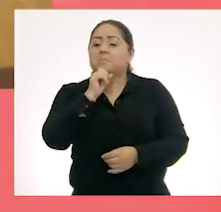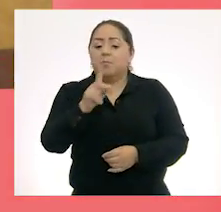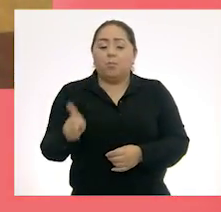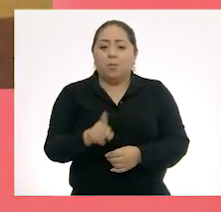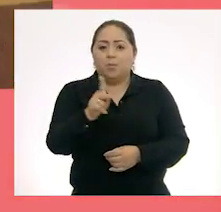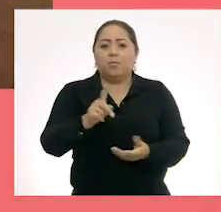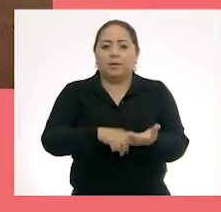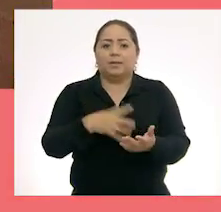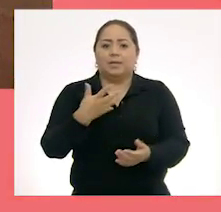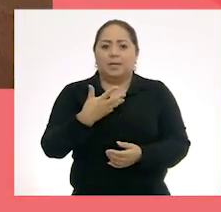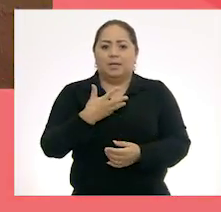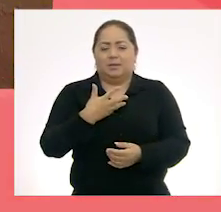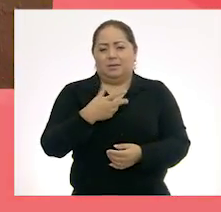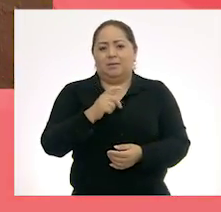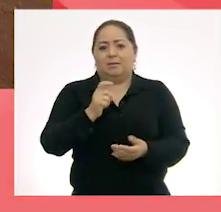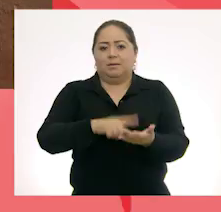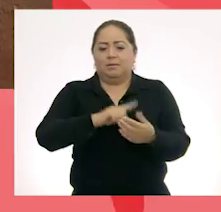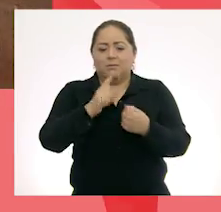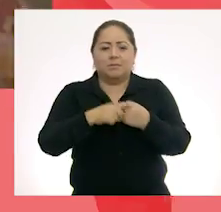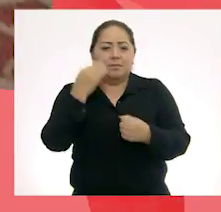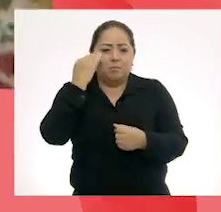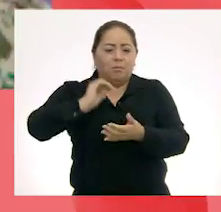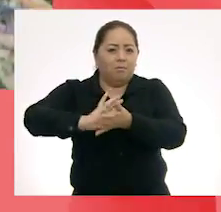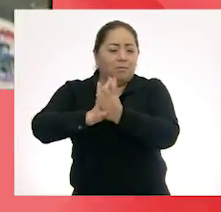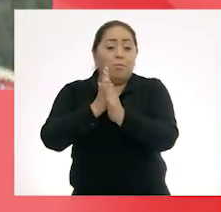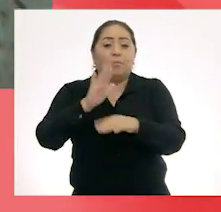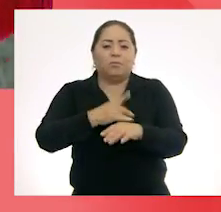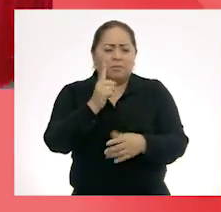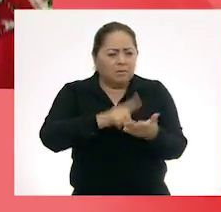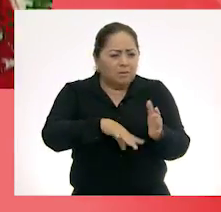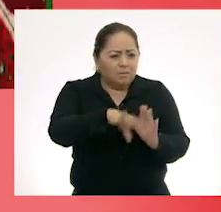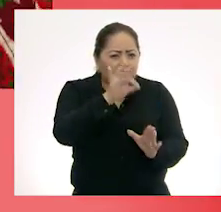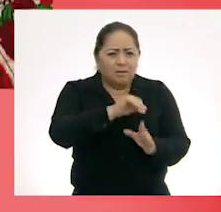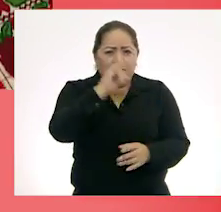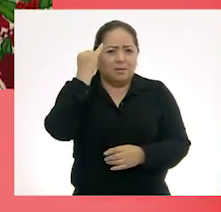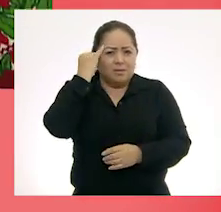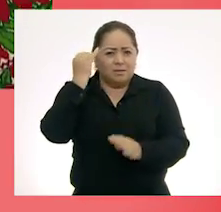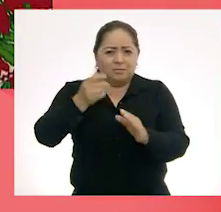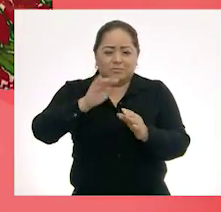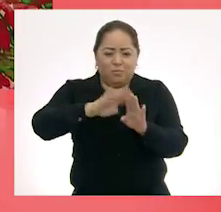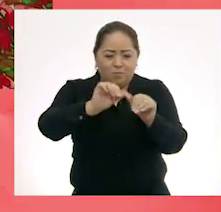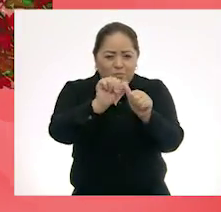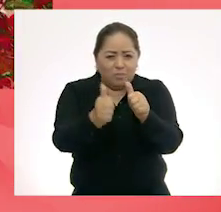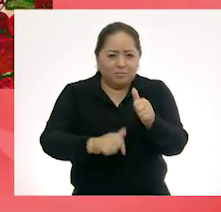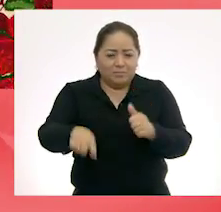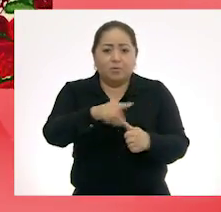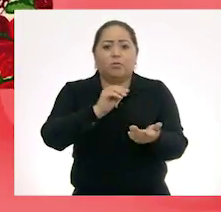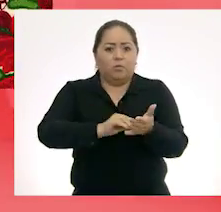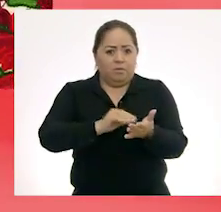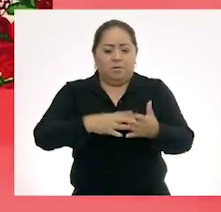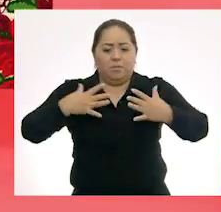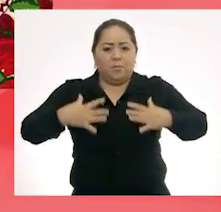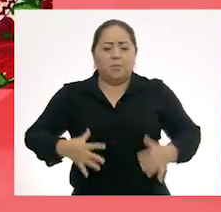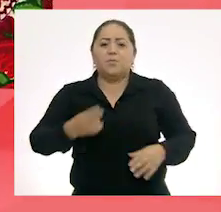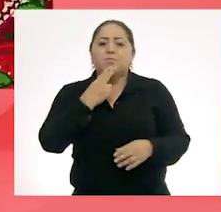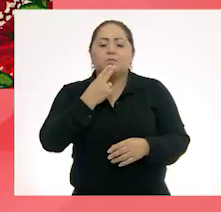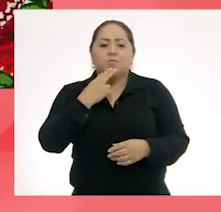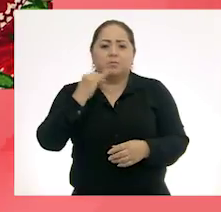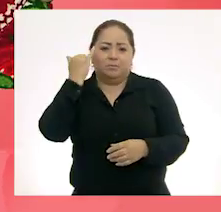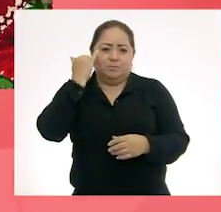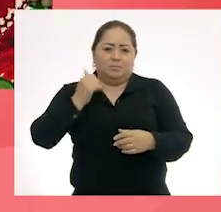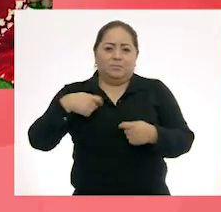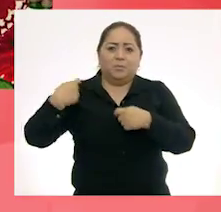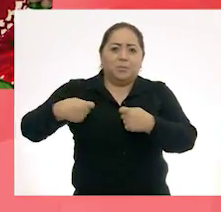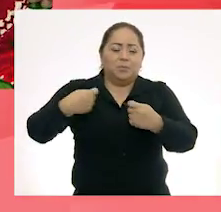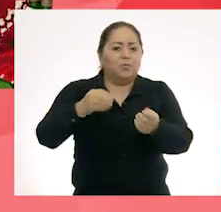pueblo que mantiene su identidad a través del tiempo, ya que encontramos indígenas artesanos que todavía visten sus trajes típicos y